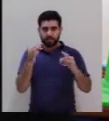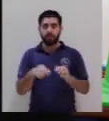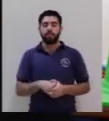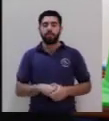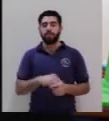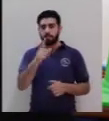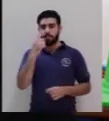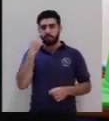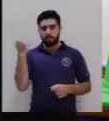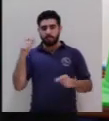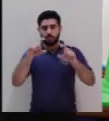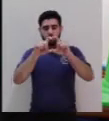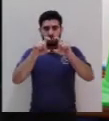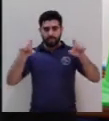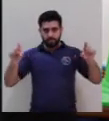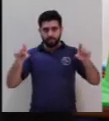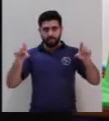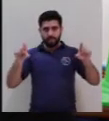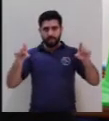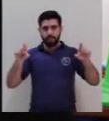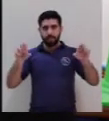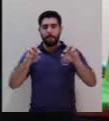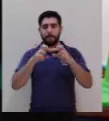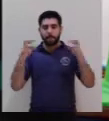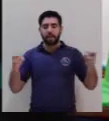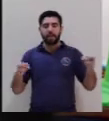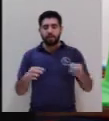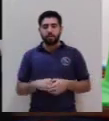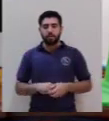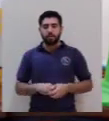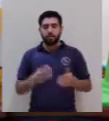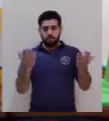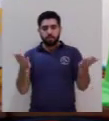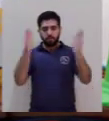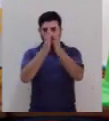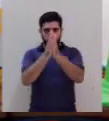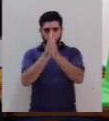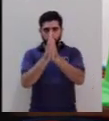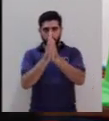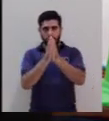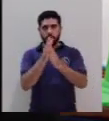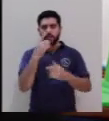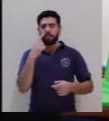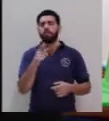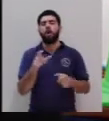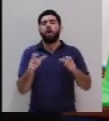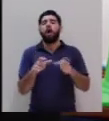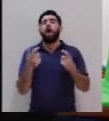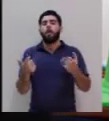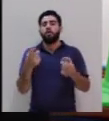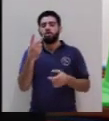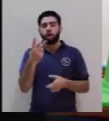a dividir este periódico, esta unidad, la tienen que dividir en 2 partes, ¿sí? Okay. ¿Cómo